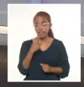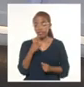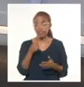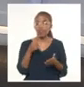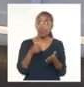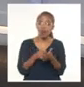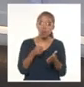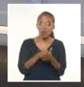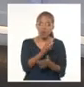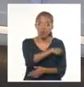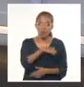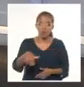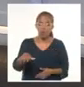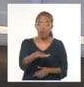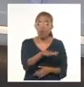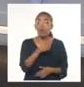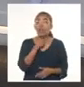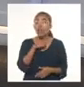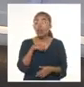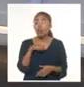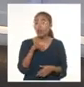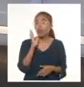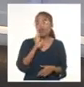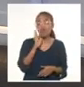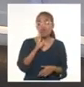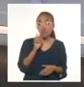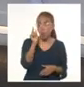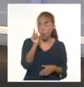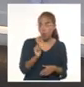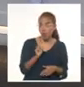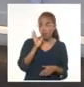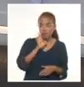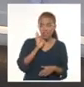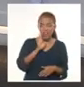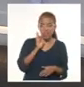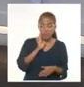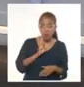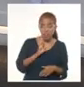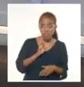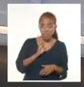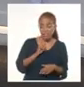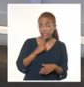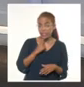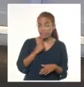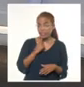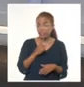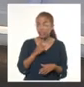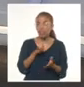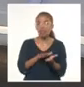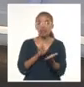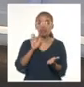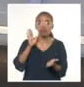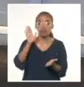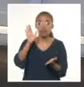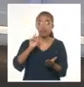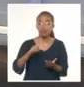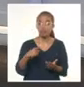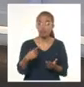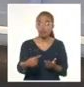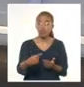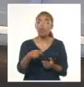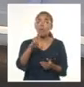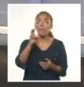que un delincuente convicto, como usted lo escucha, un delincuente convicto se juramentará el próximo